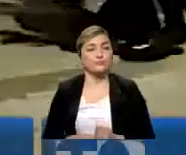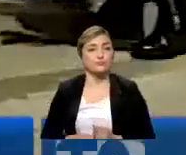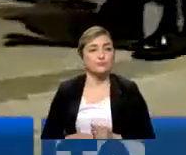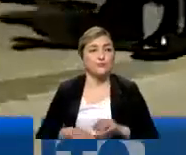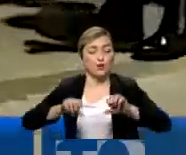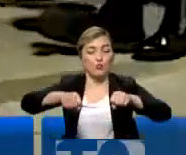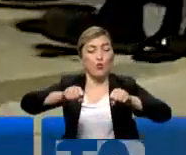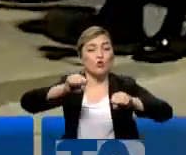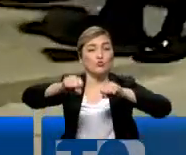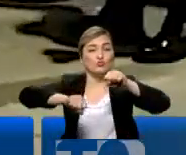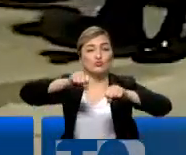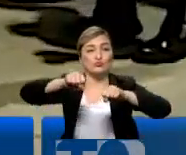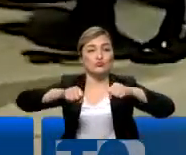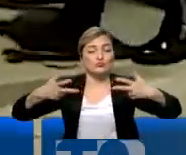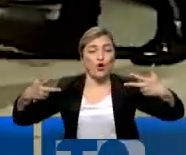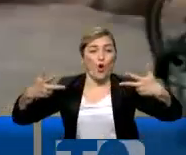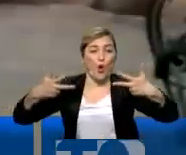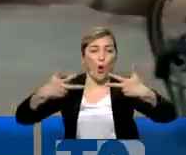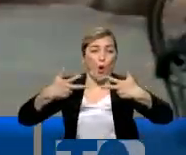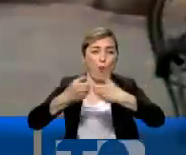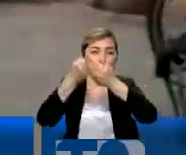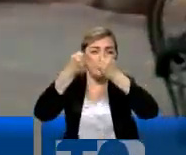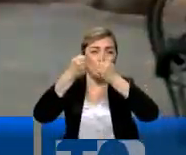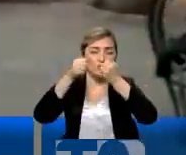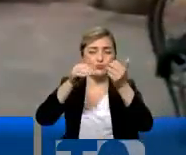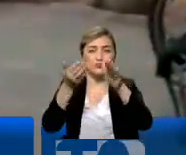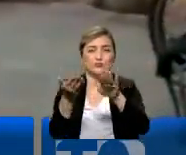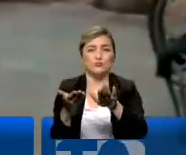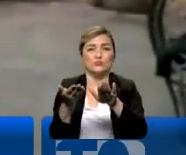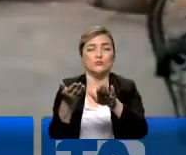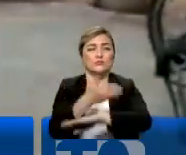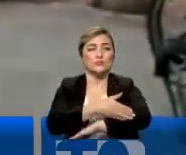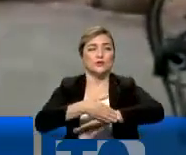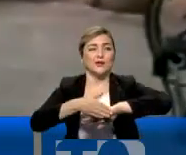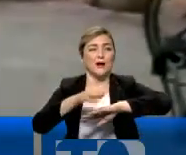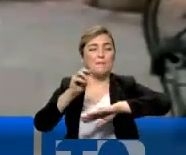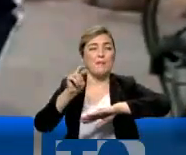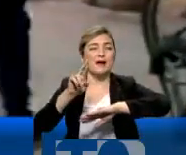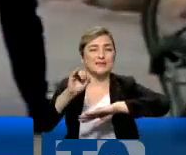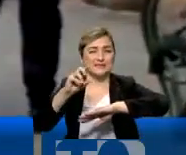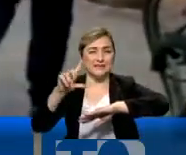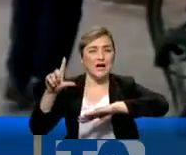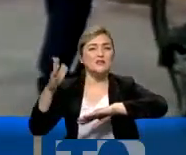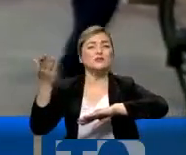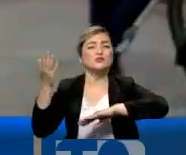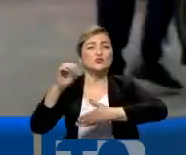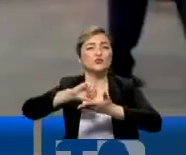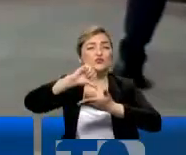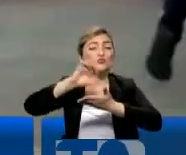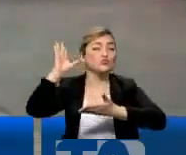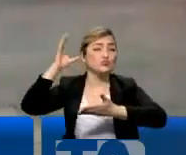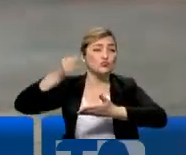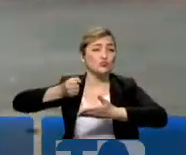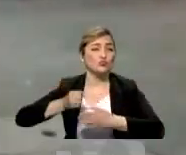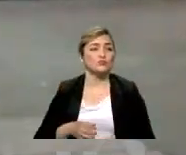entre esta motocicleta y esta bicicleta fue mortal. Ocurrió en las calles Mariscal Amar y Abraham Sarmiento, en la zona urbana de Cuenca. Por versiones